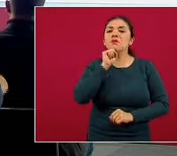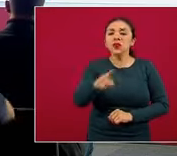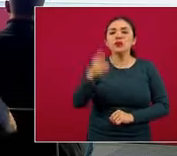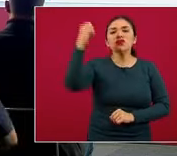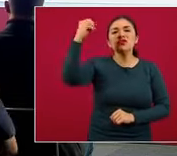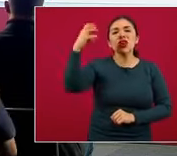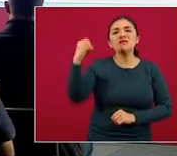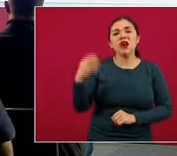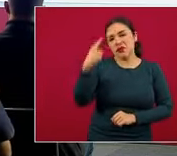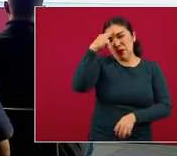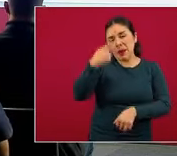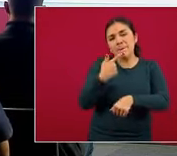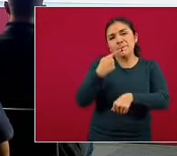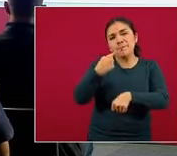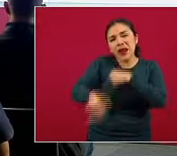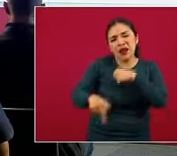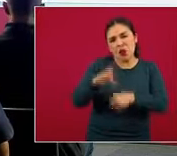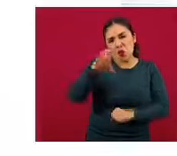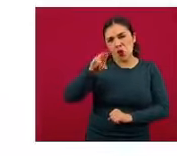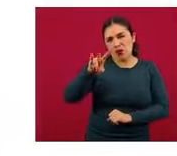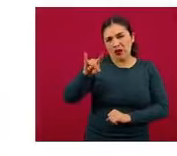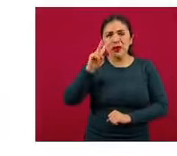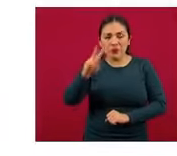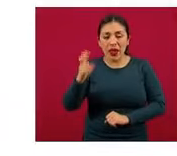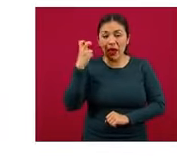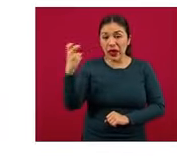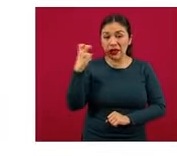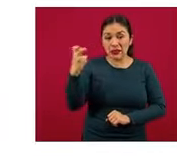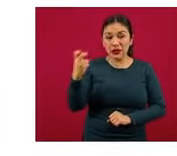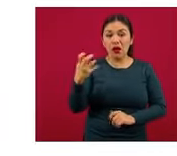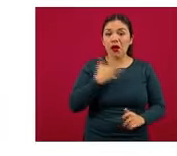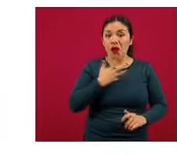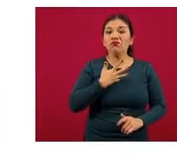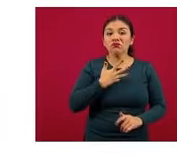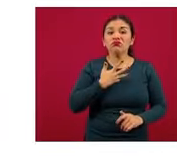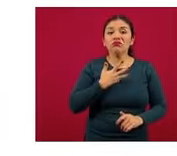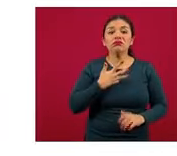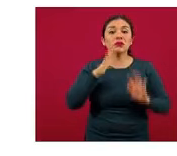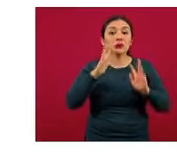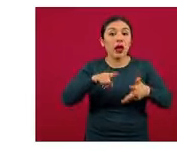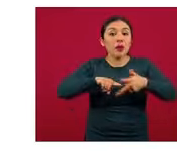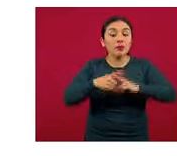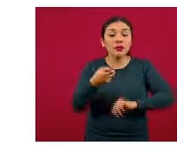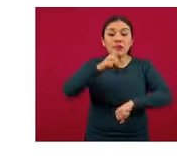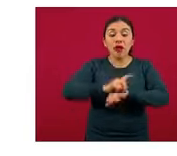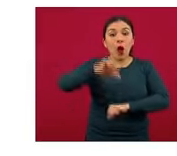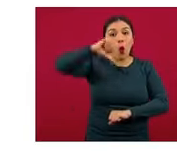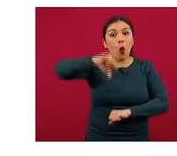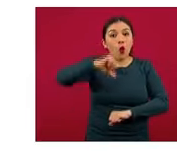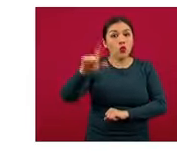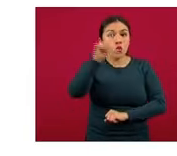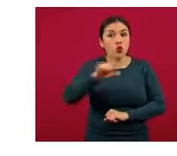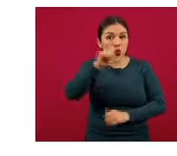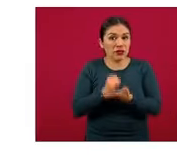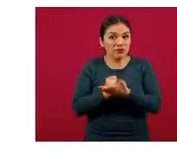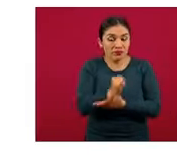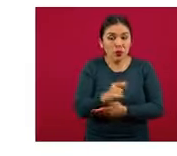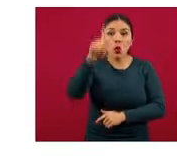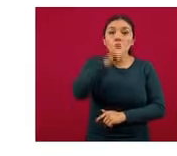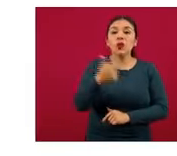semáforo de riesgo COVID. Precisamente está o entra en vigencia a partir del día de hoy, lunes 7